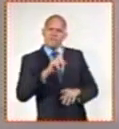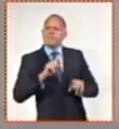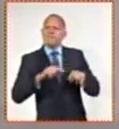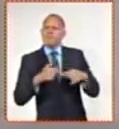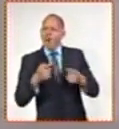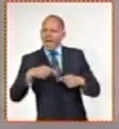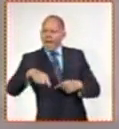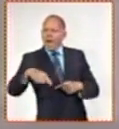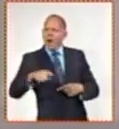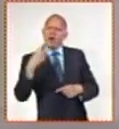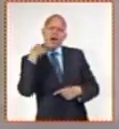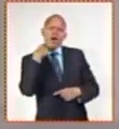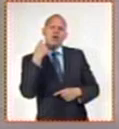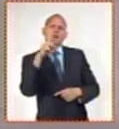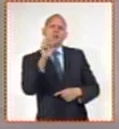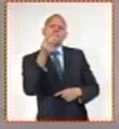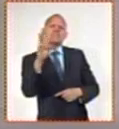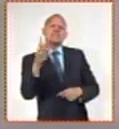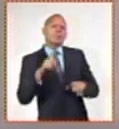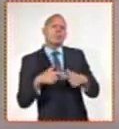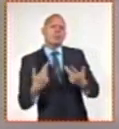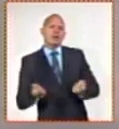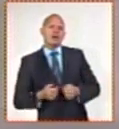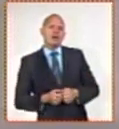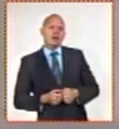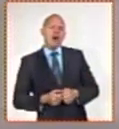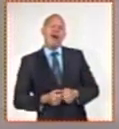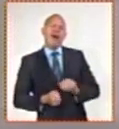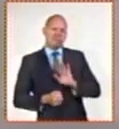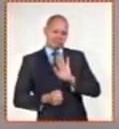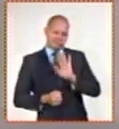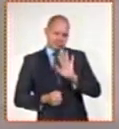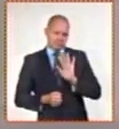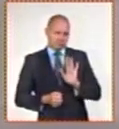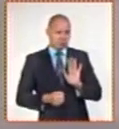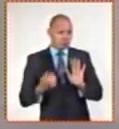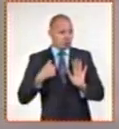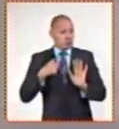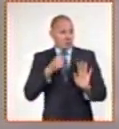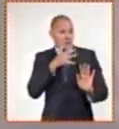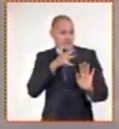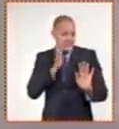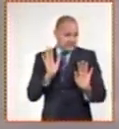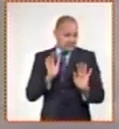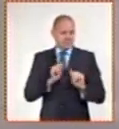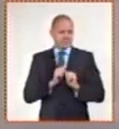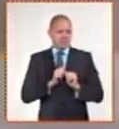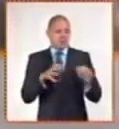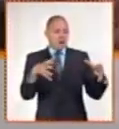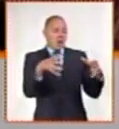Cristina Fernández conserva dentro del peronismo un liderazgo. Uh-huh. Un liderazgo que